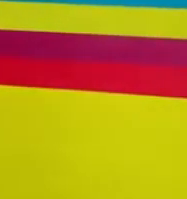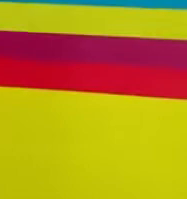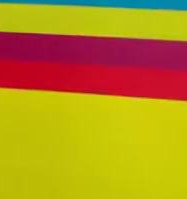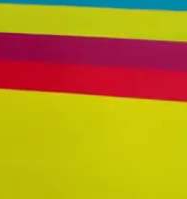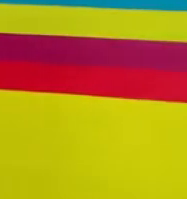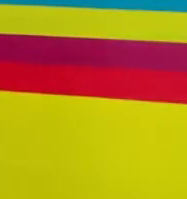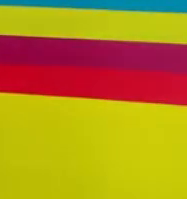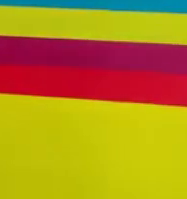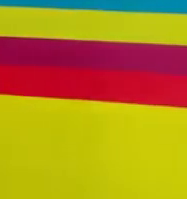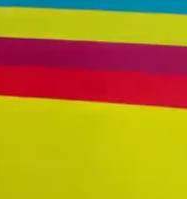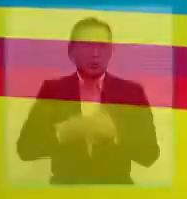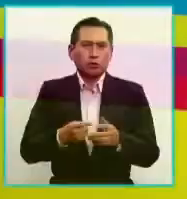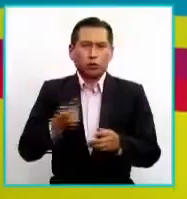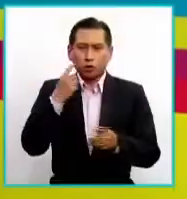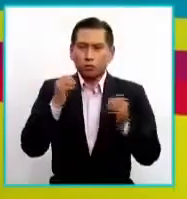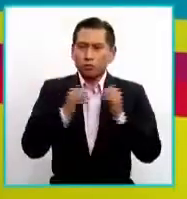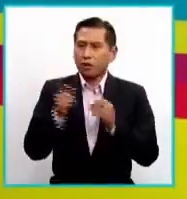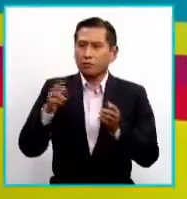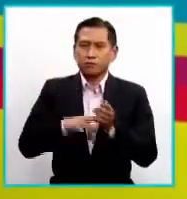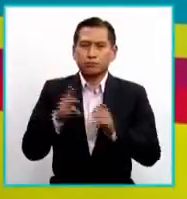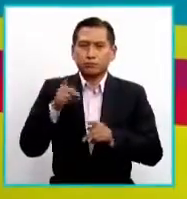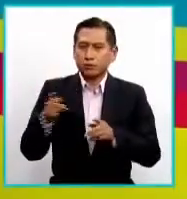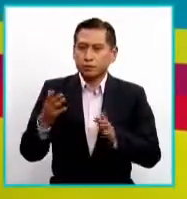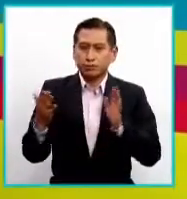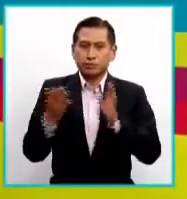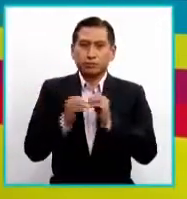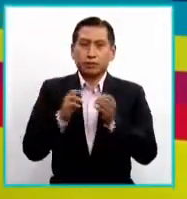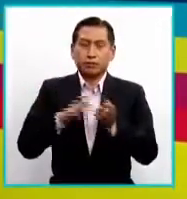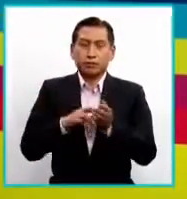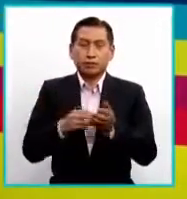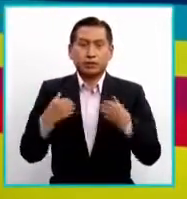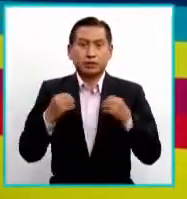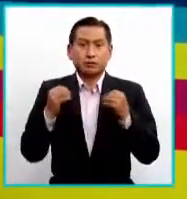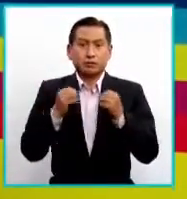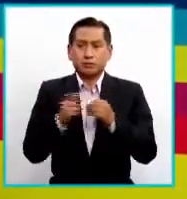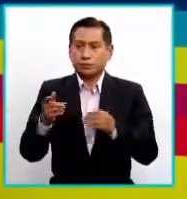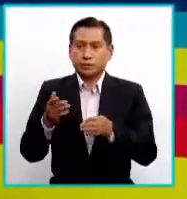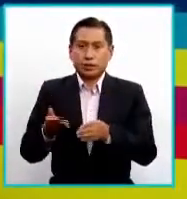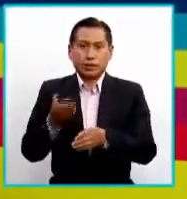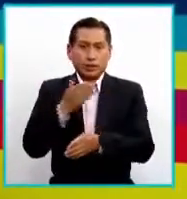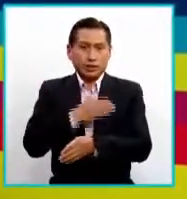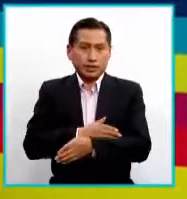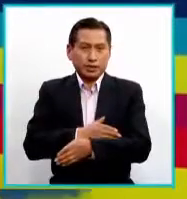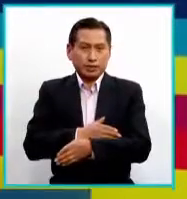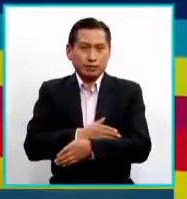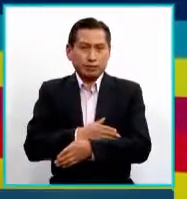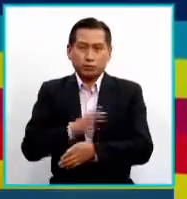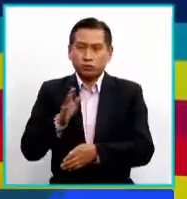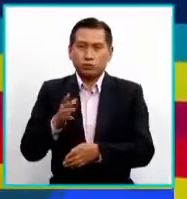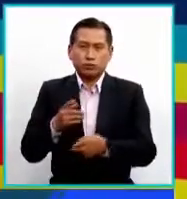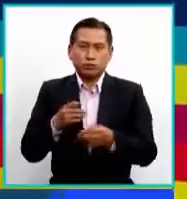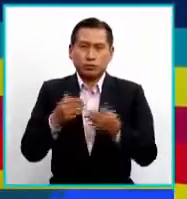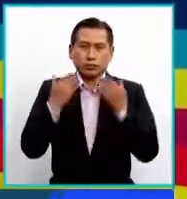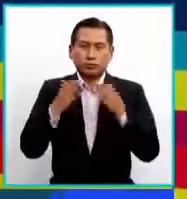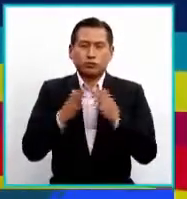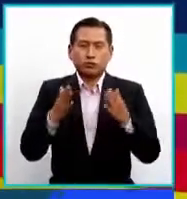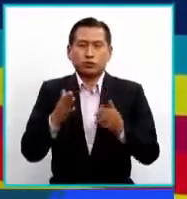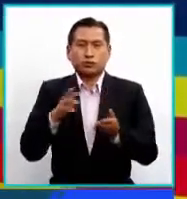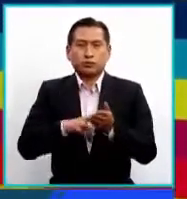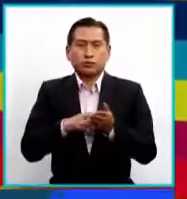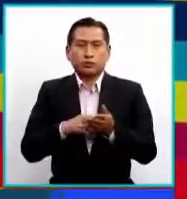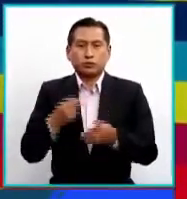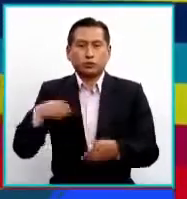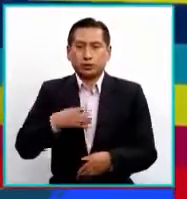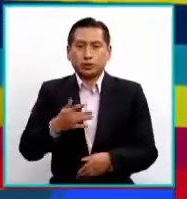Momento en el que comenzamos a conocer de cerca a nuestros invitados y lo hacemos, por supuesto, adelantando el esfuerzo y el agradecimiento mutuo